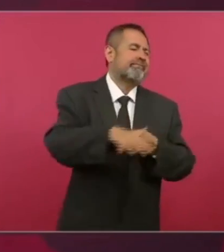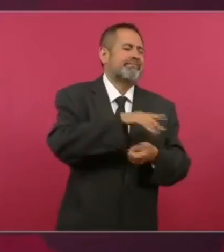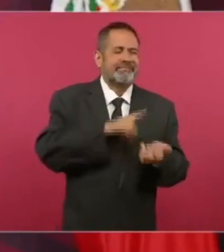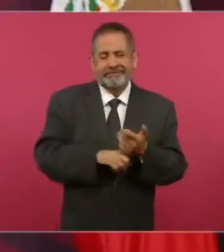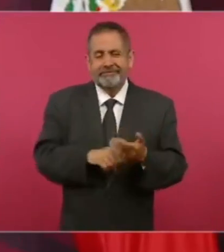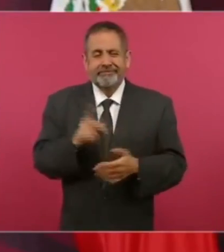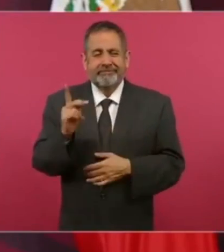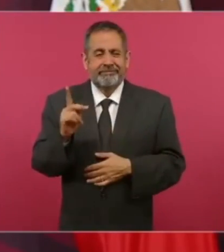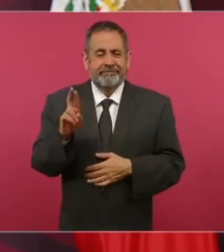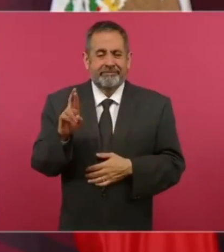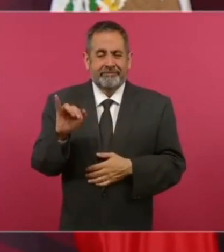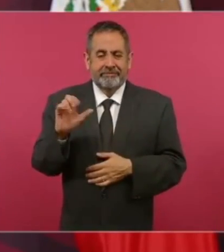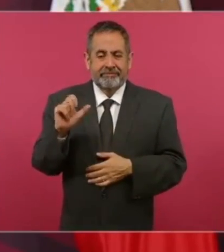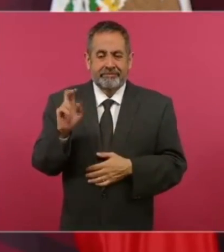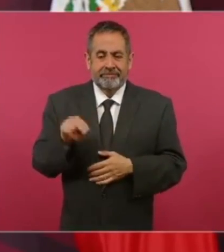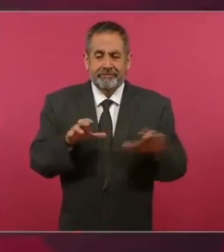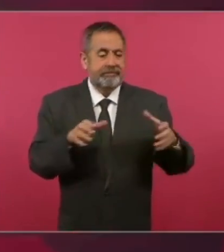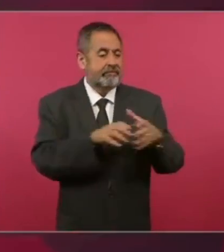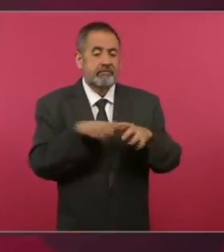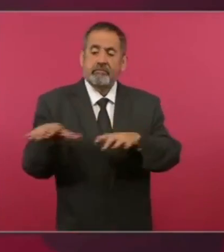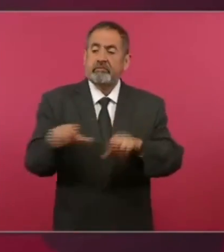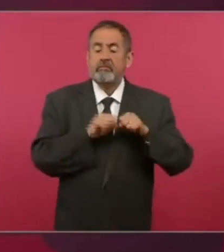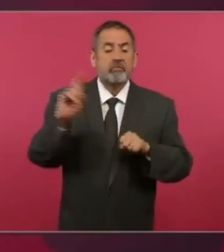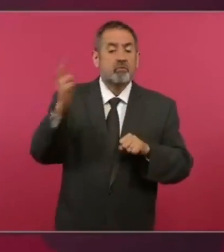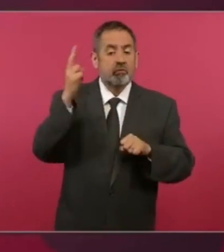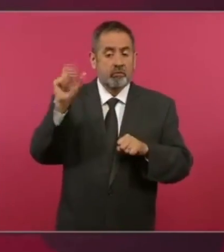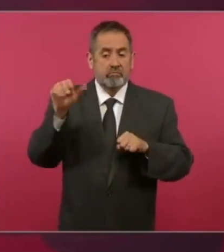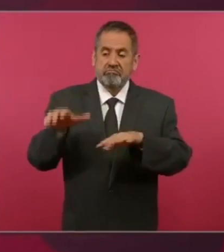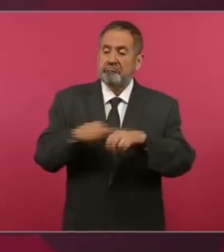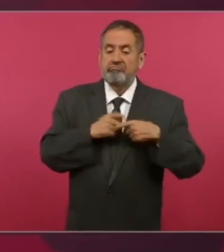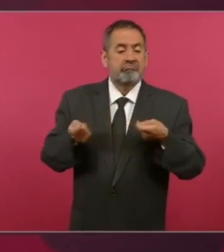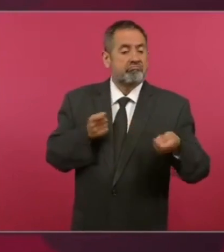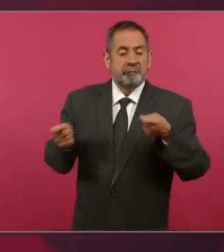el PRIAN se apoderó de la UNAM.